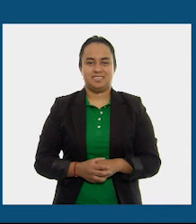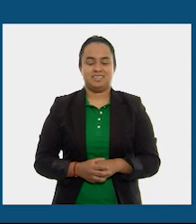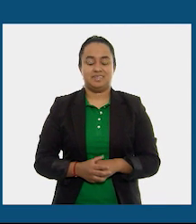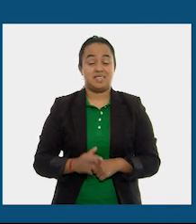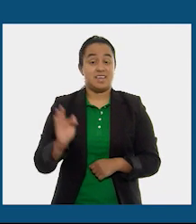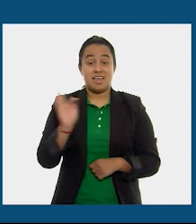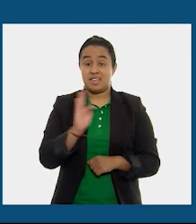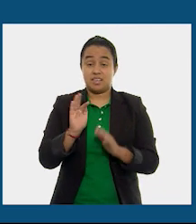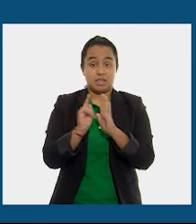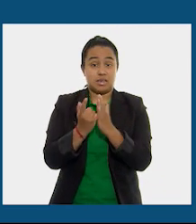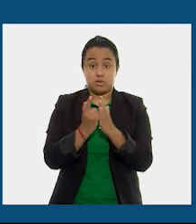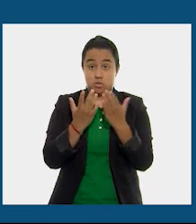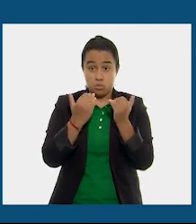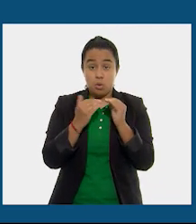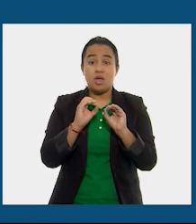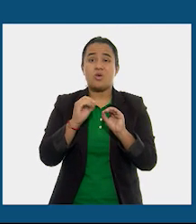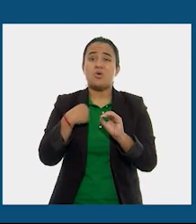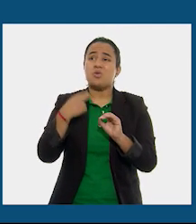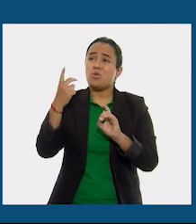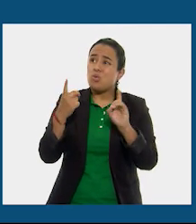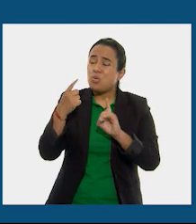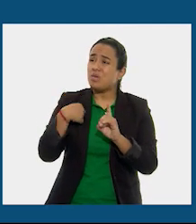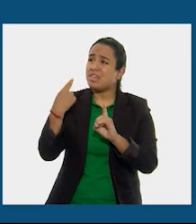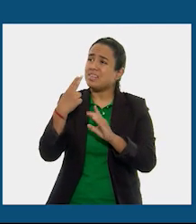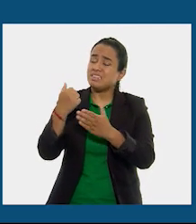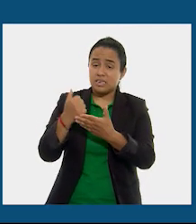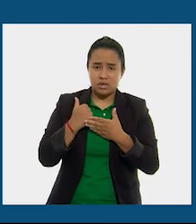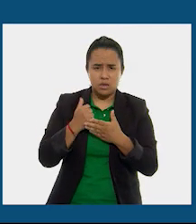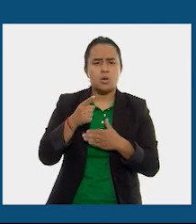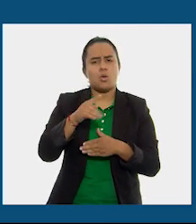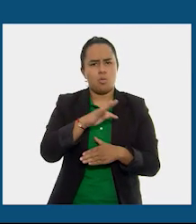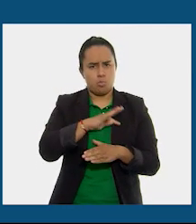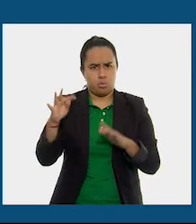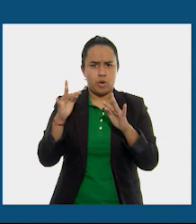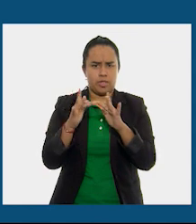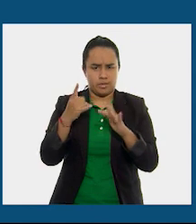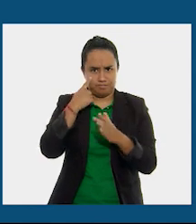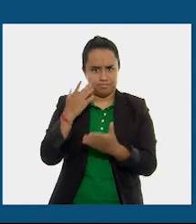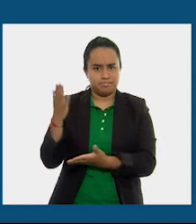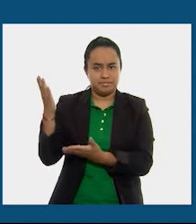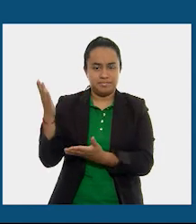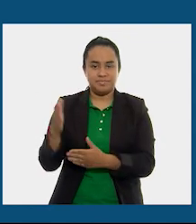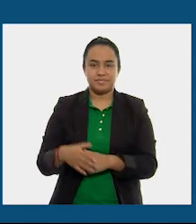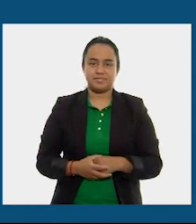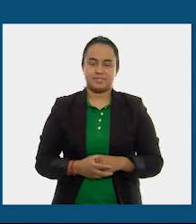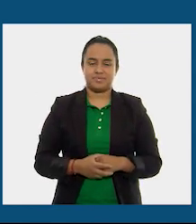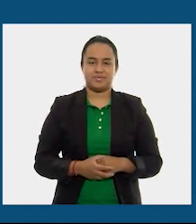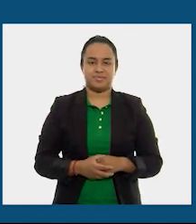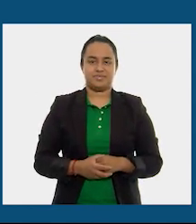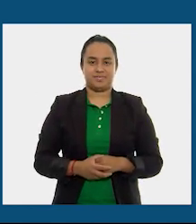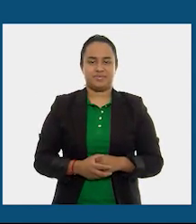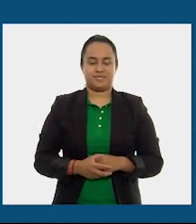Si no tienes el libro de texto o necesitas ayuda para responder las preguntas, contáctanos.